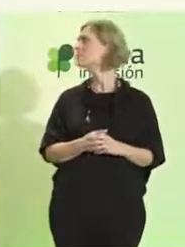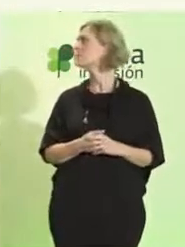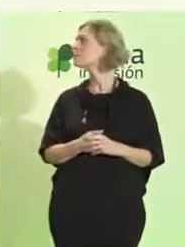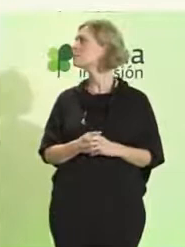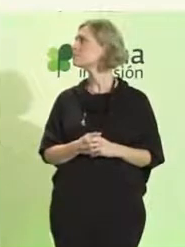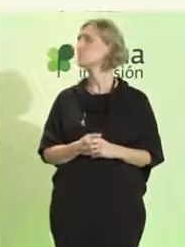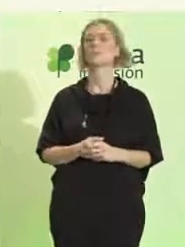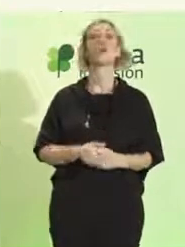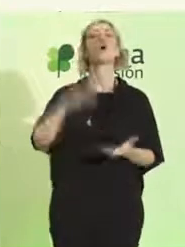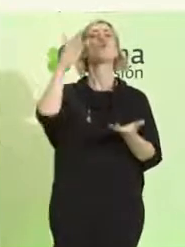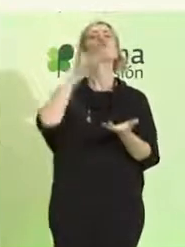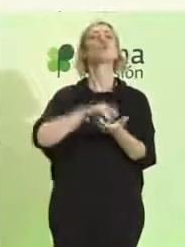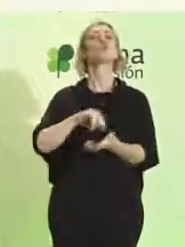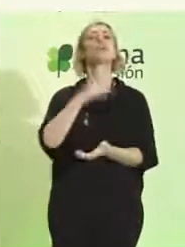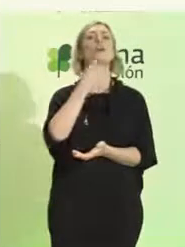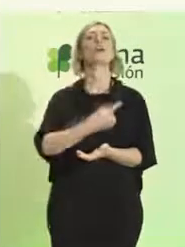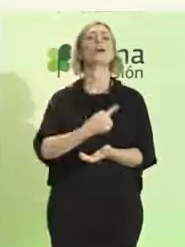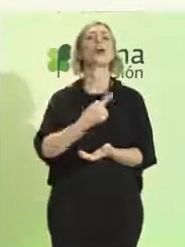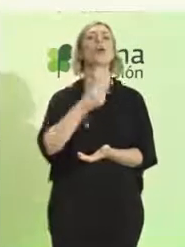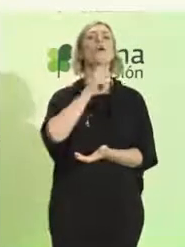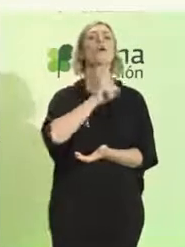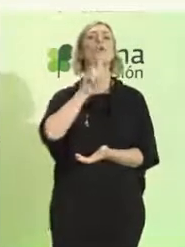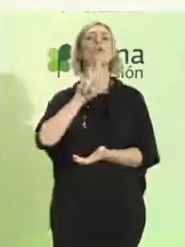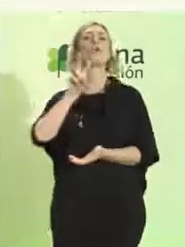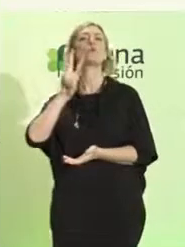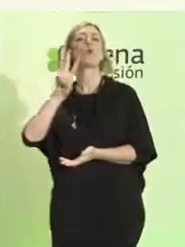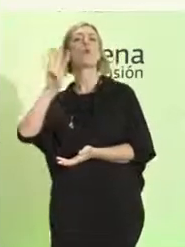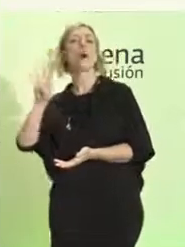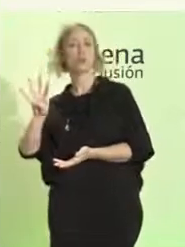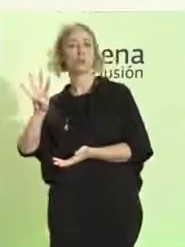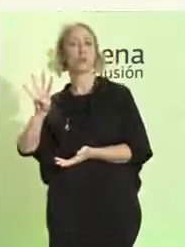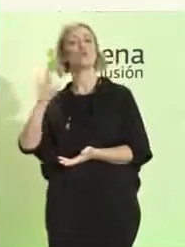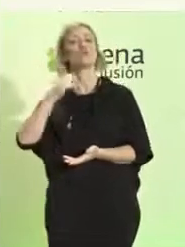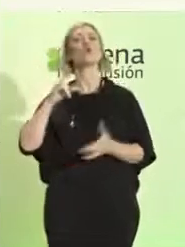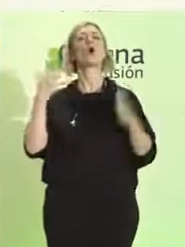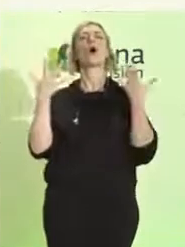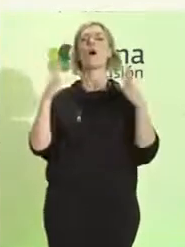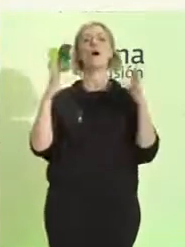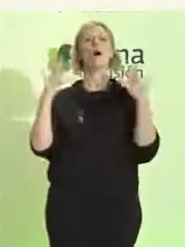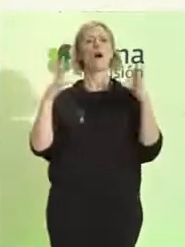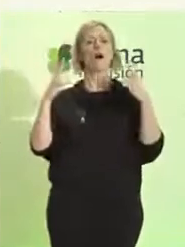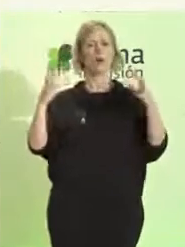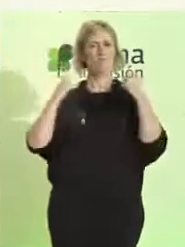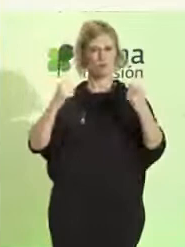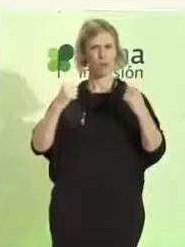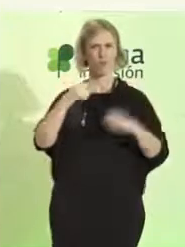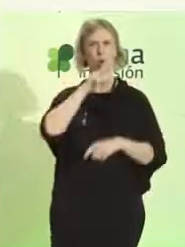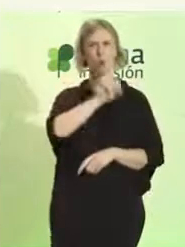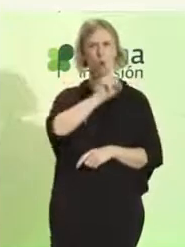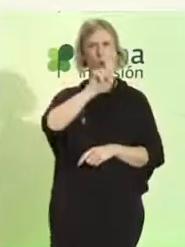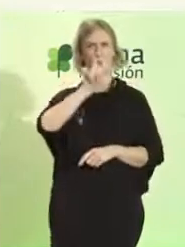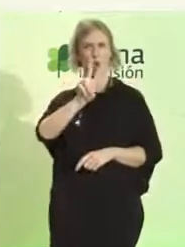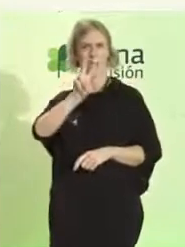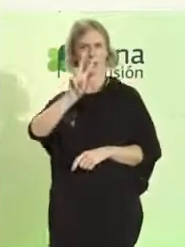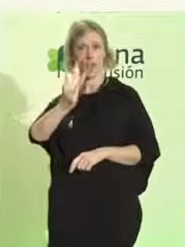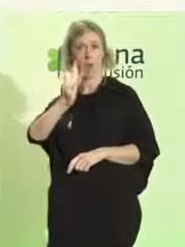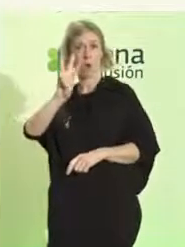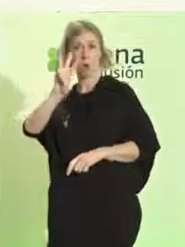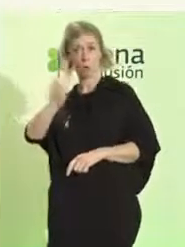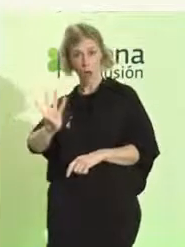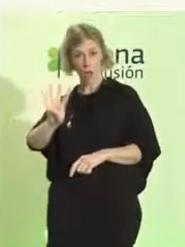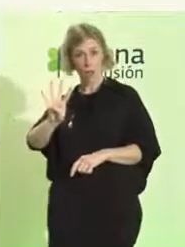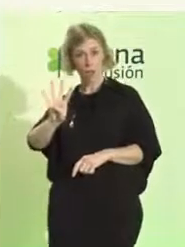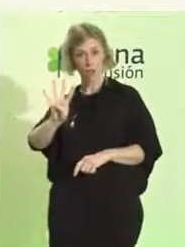Cuando cuente cuatro, vamos a hacer un aplauso muy fuerte. Un, dos, tres,